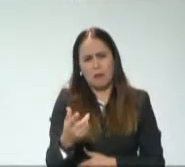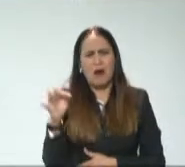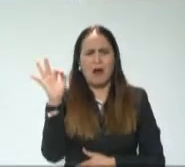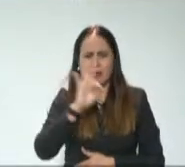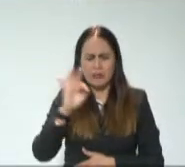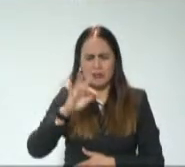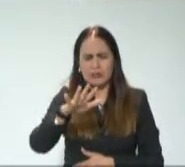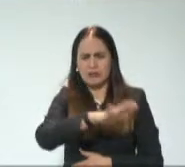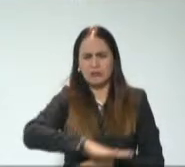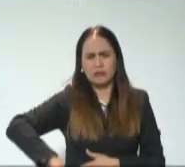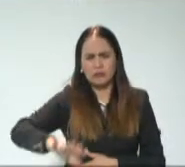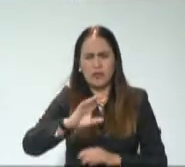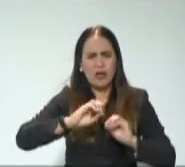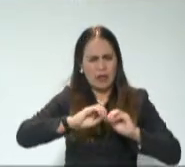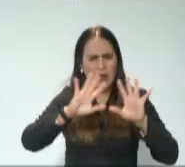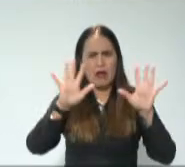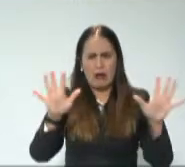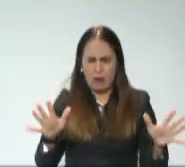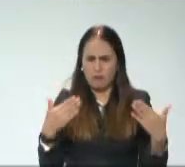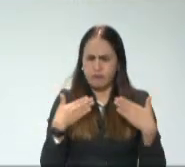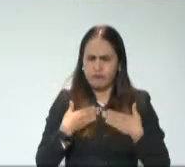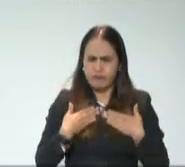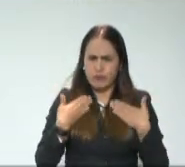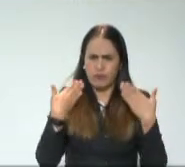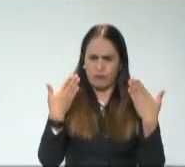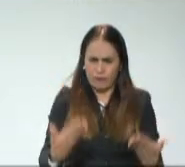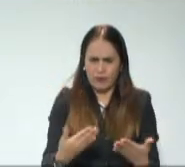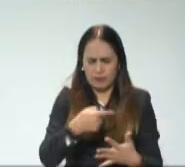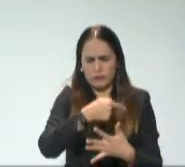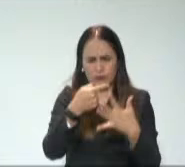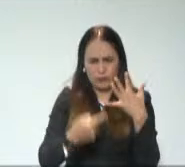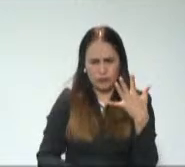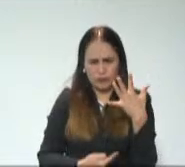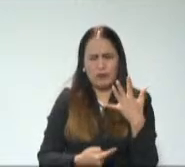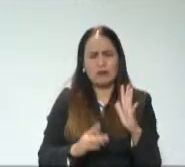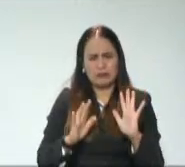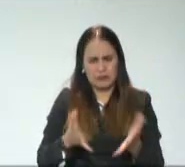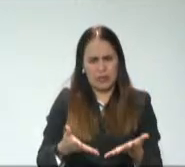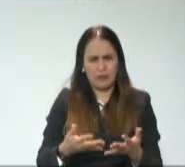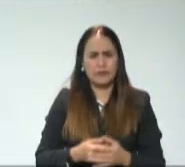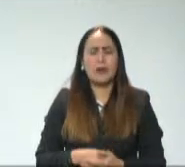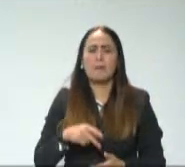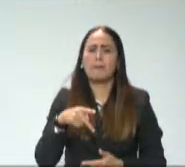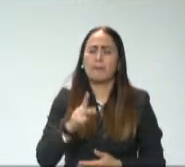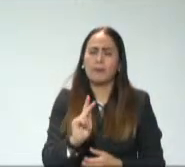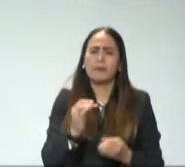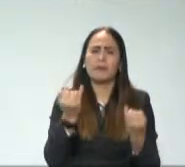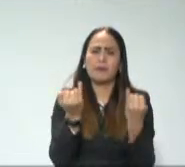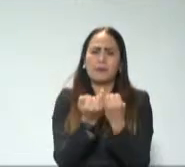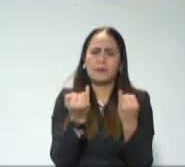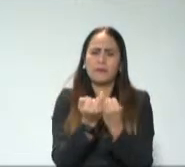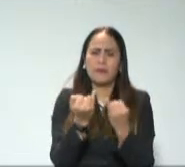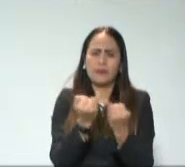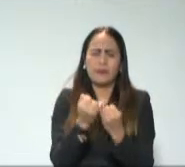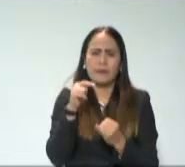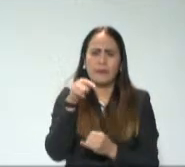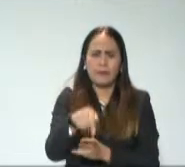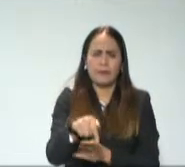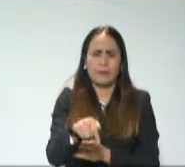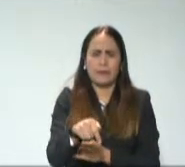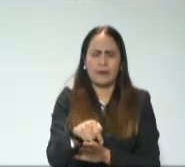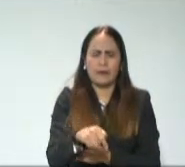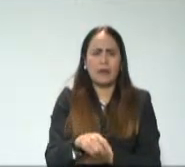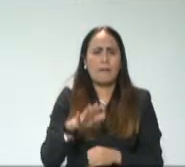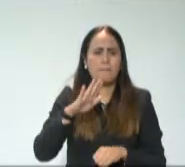la la transparencia ya existente o las medidas de transparencia ya existentes pero para promover ver mayor